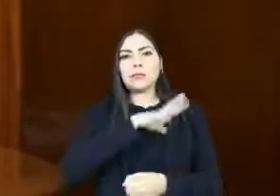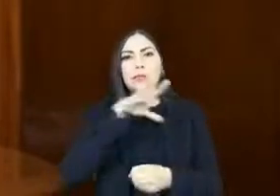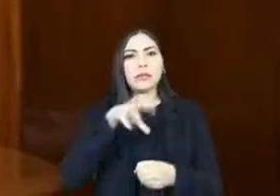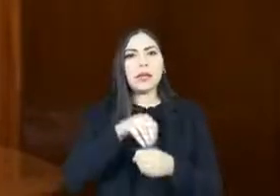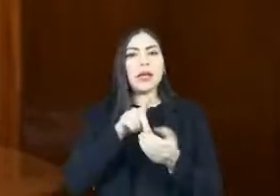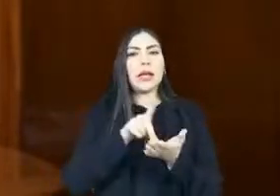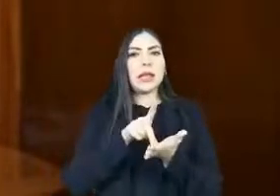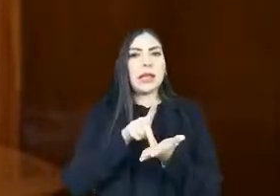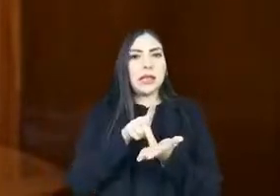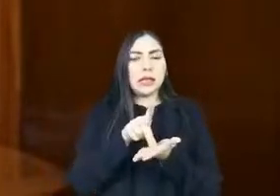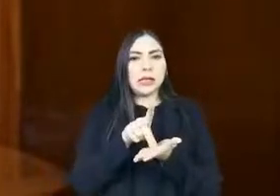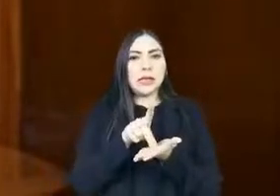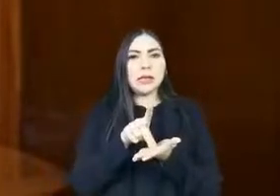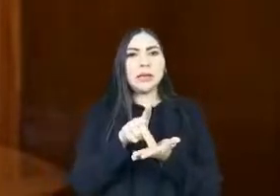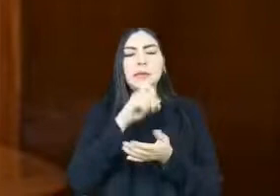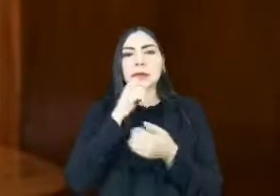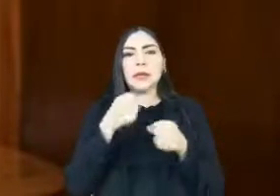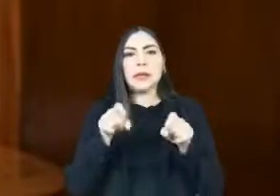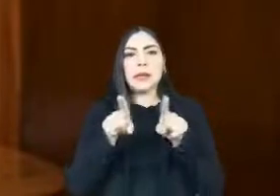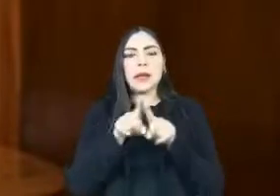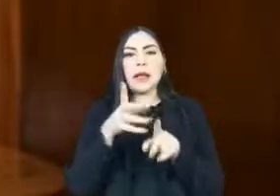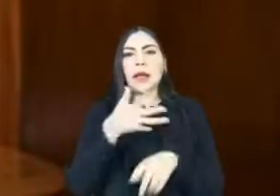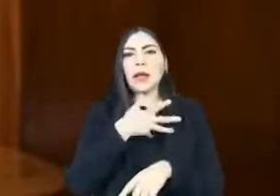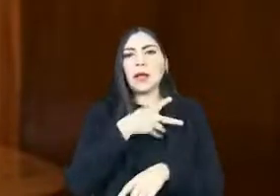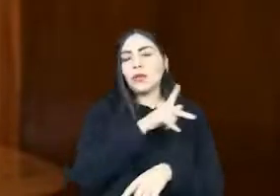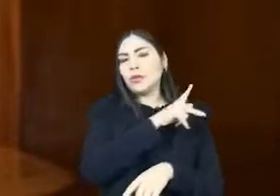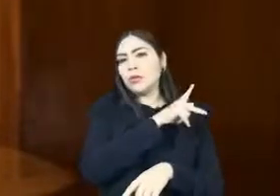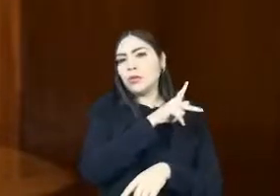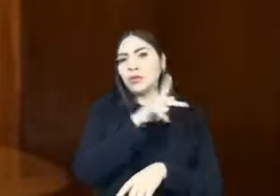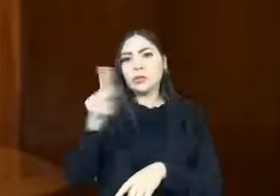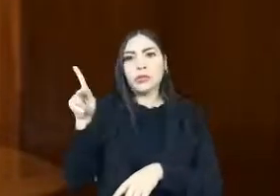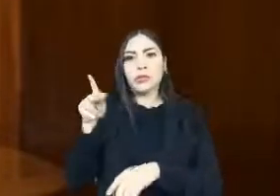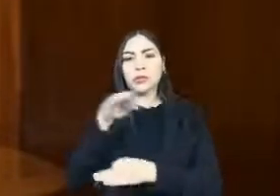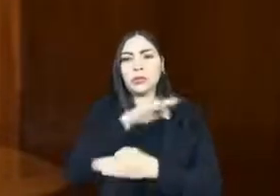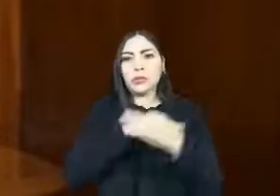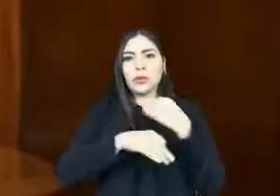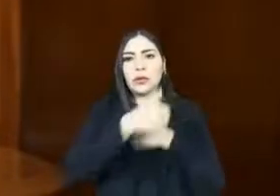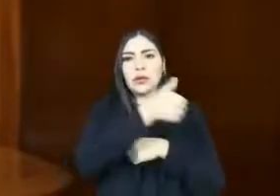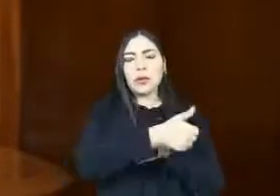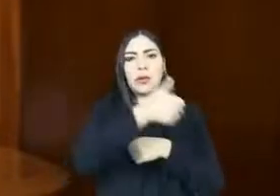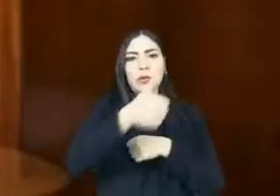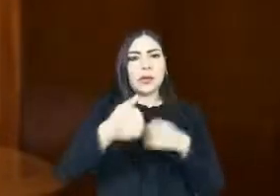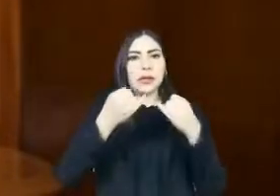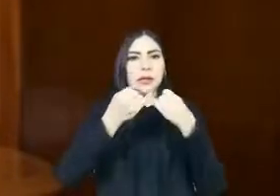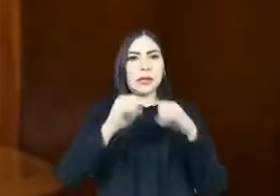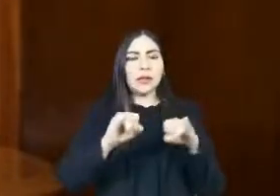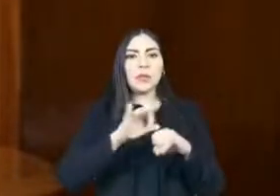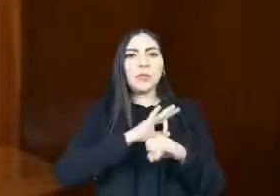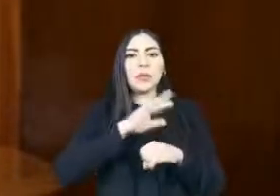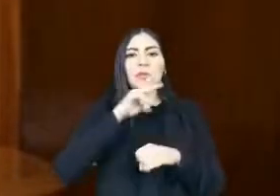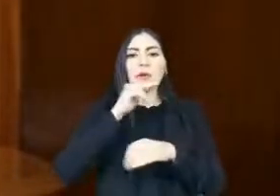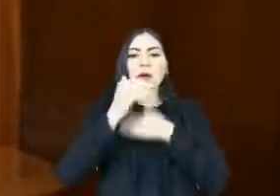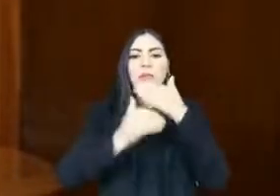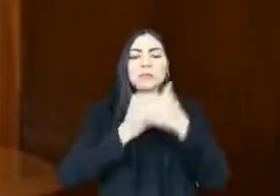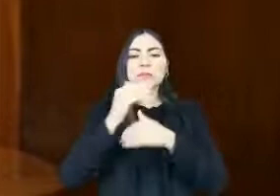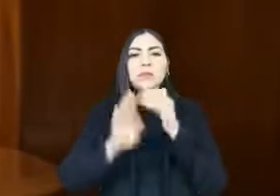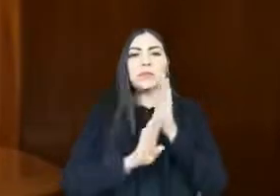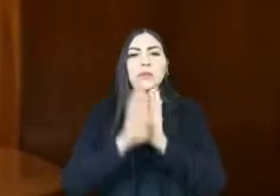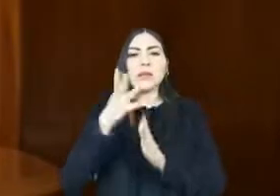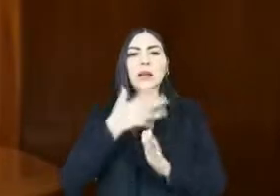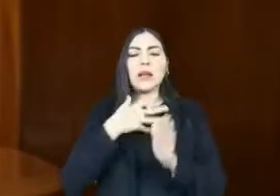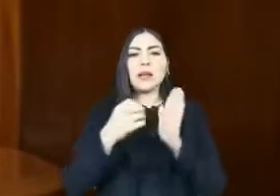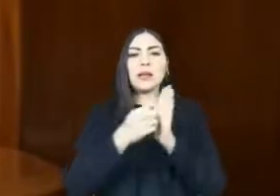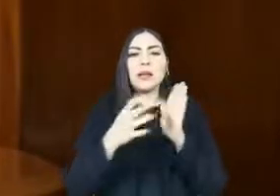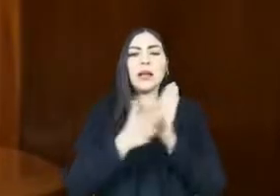con los principios de universalidad interdependencia progresividad establecidos en el